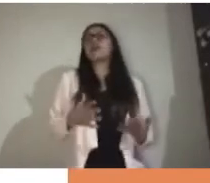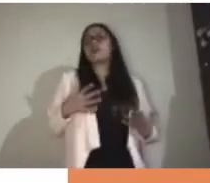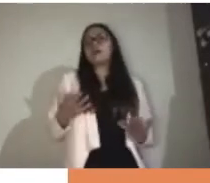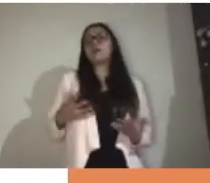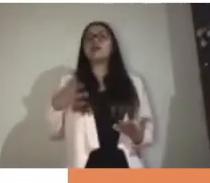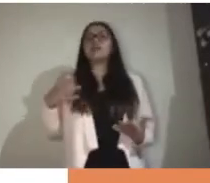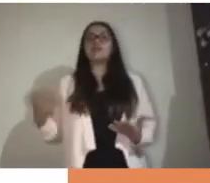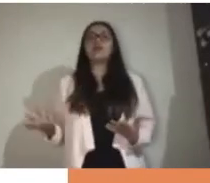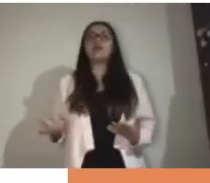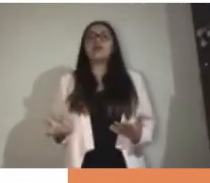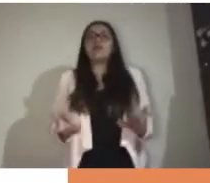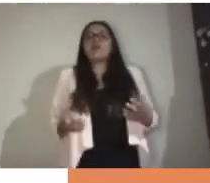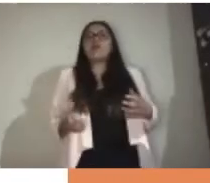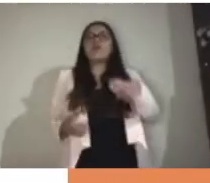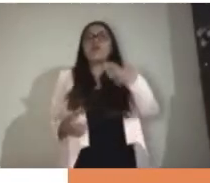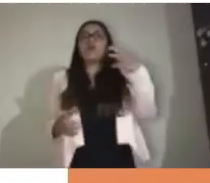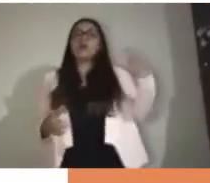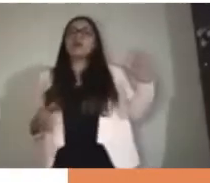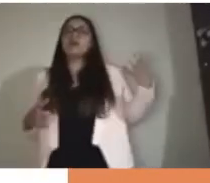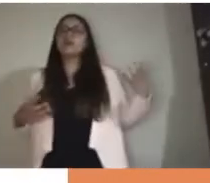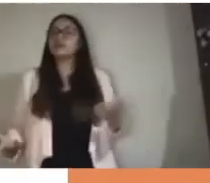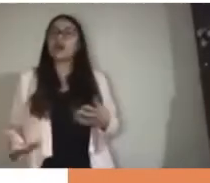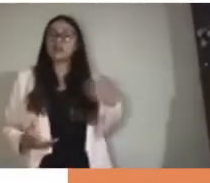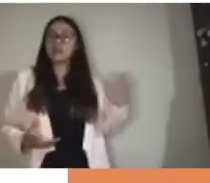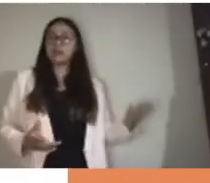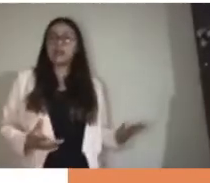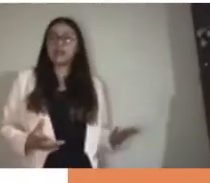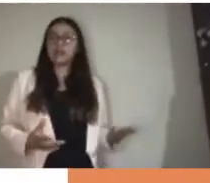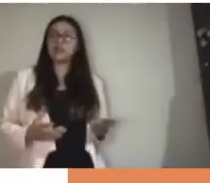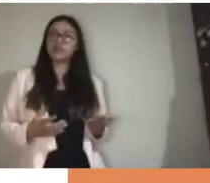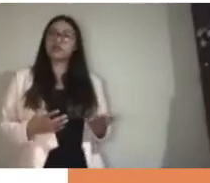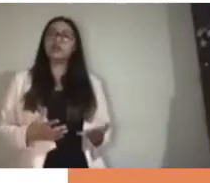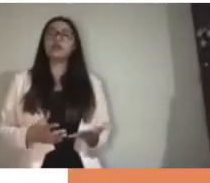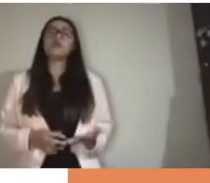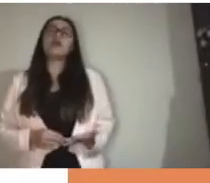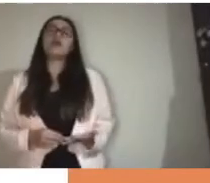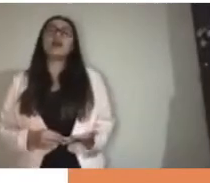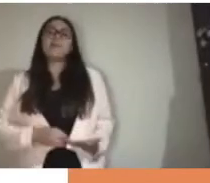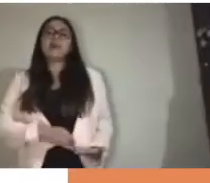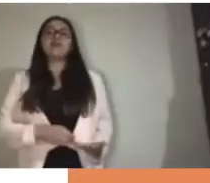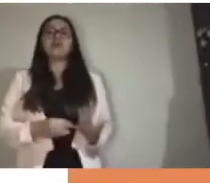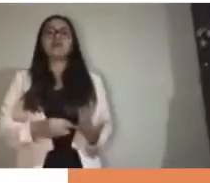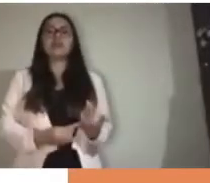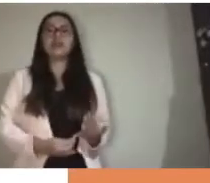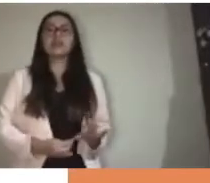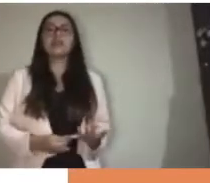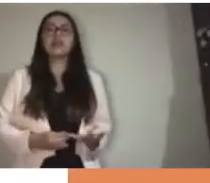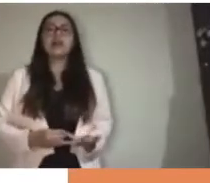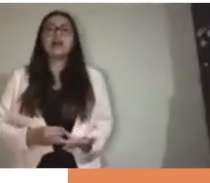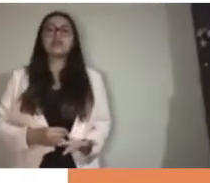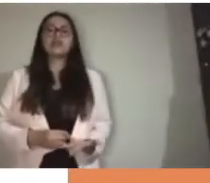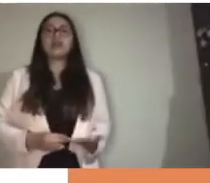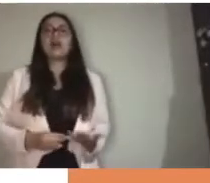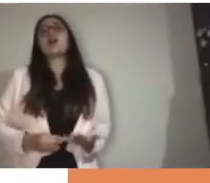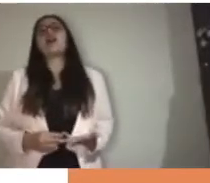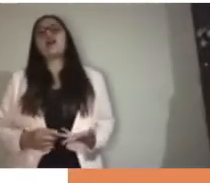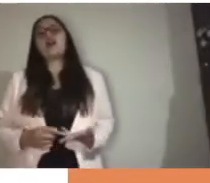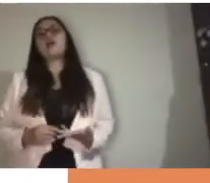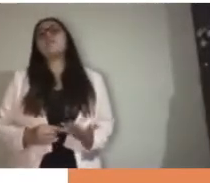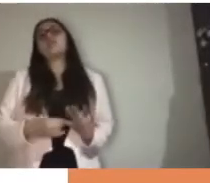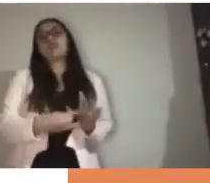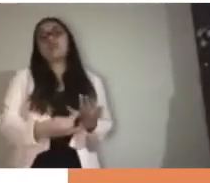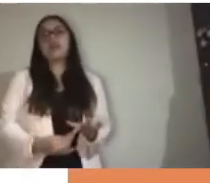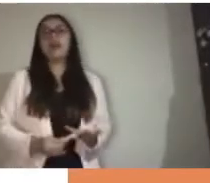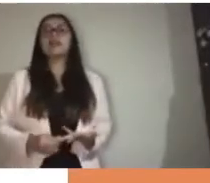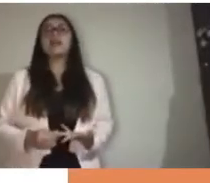porque también muestra un resultado similar al de nuestro estudio, en el cual hay mayor mortalidad asociada